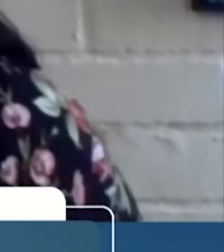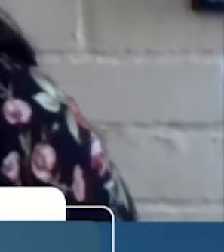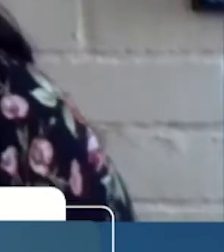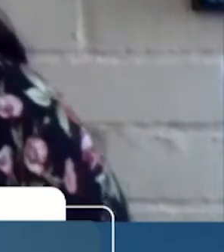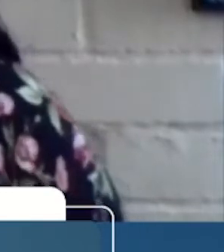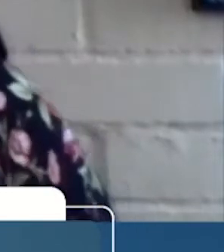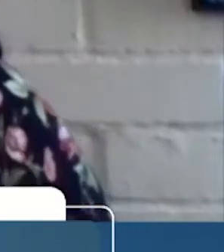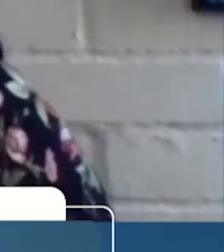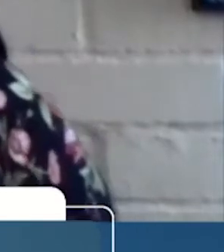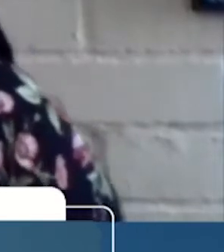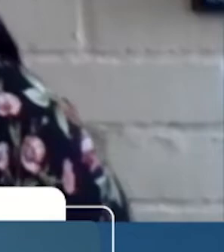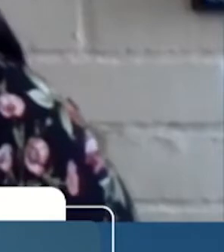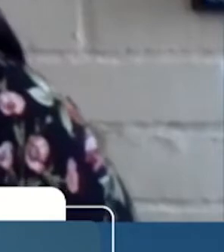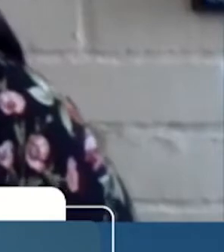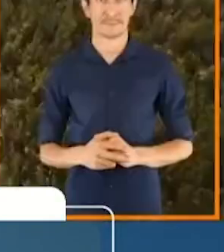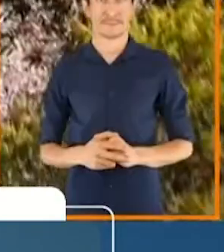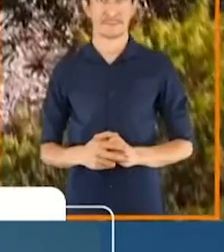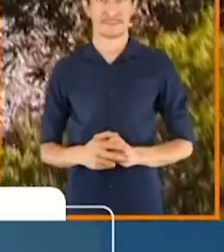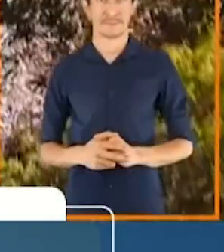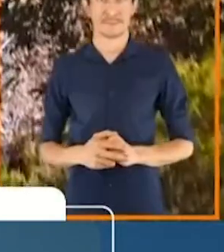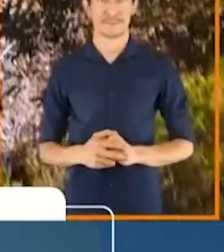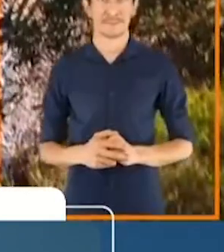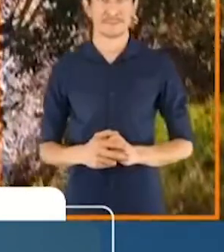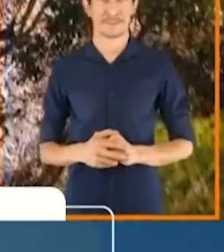que incentiva es